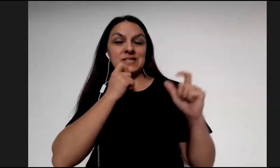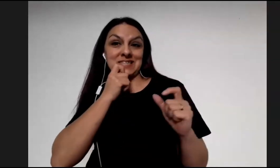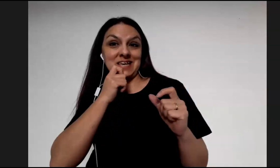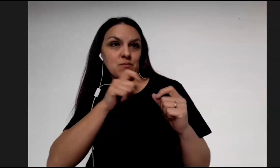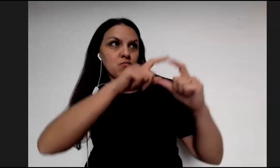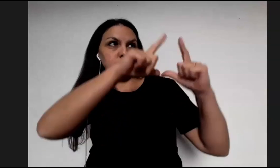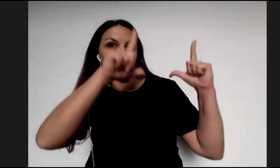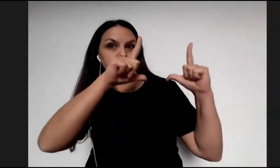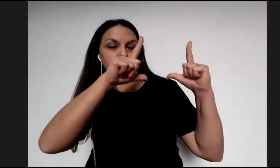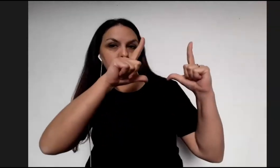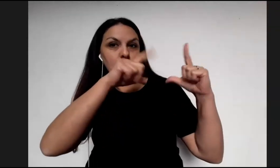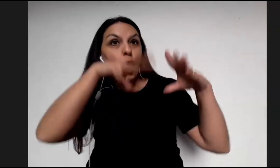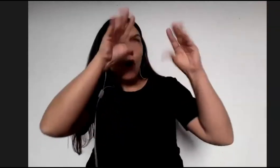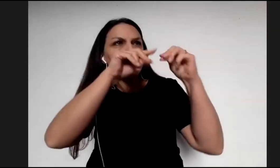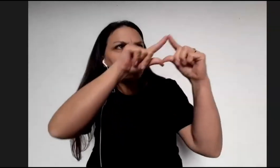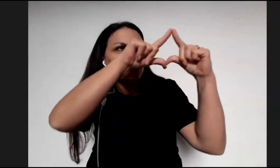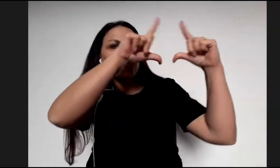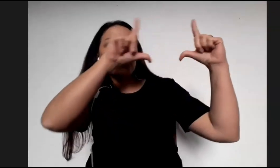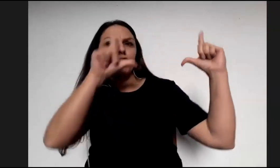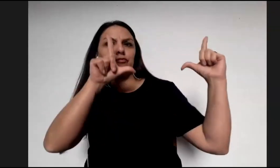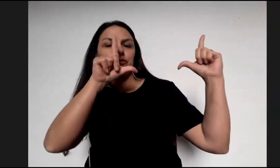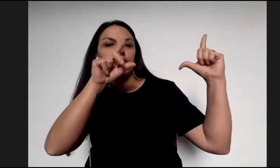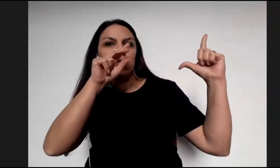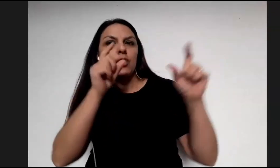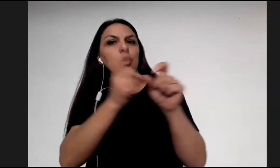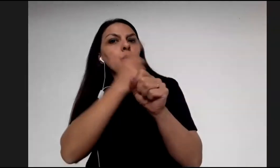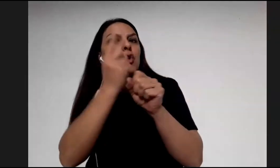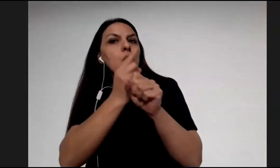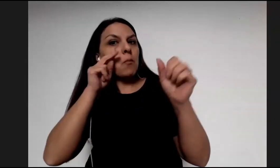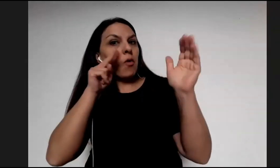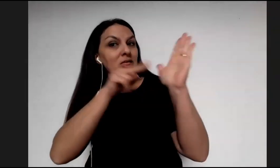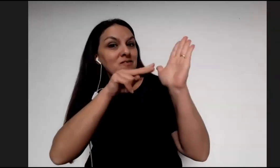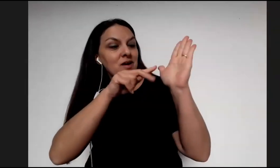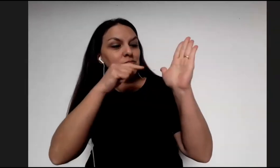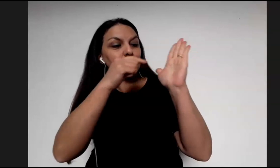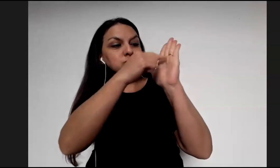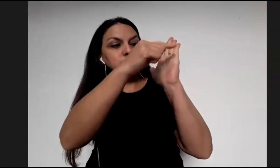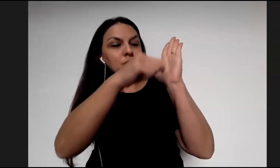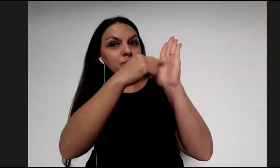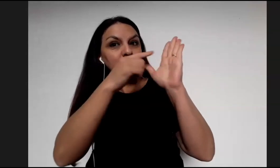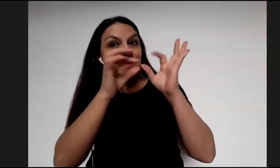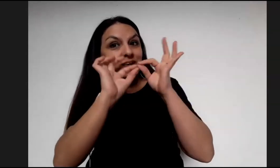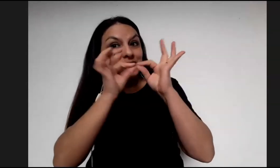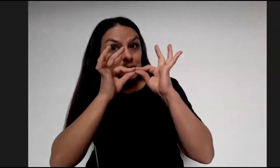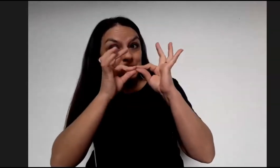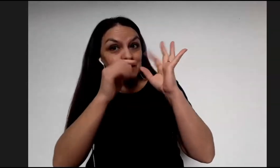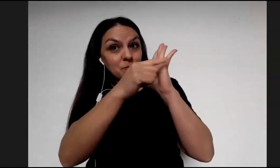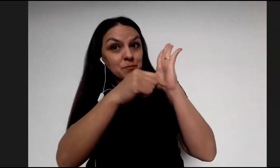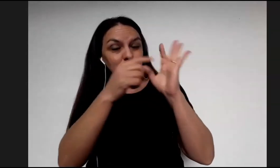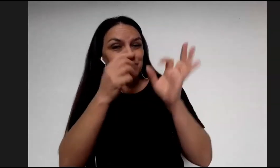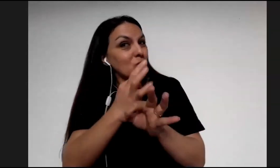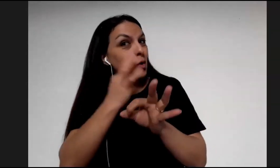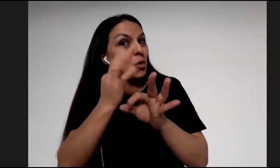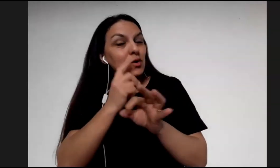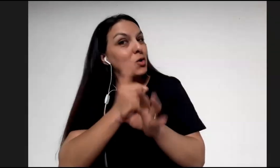pantalla, no se van a ver los intérpretes de lengua de señas. Aparte de que yo voy a ir leyendo para las